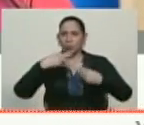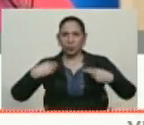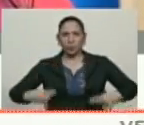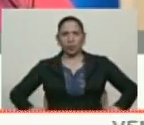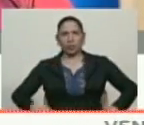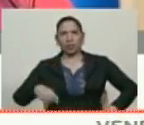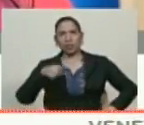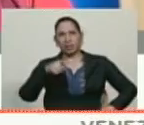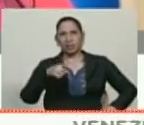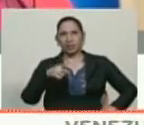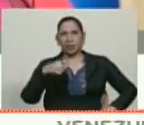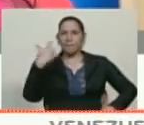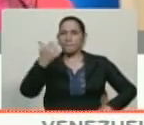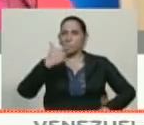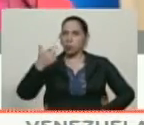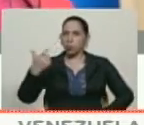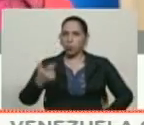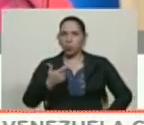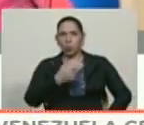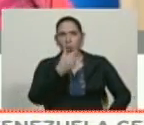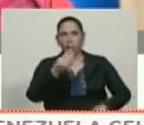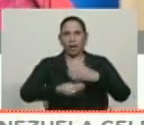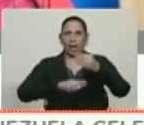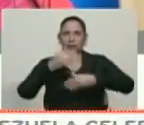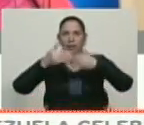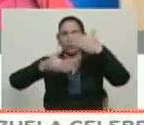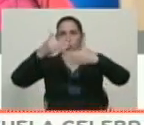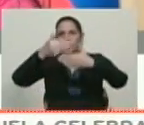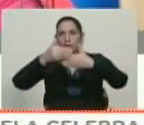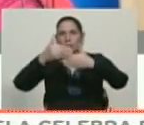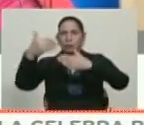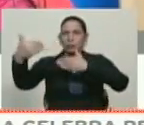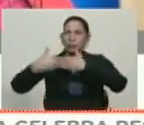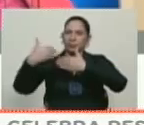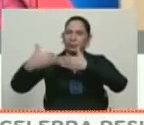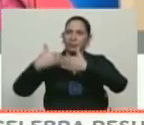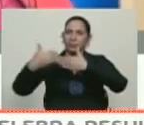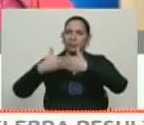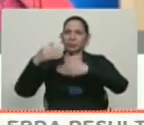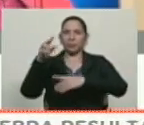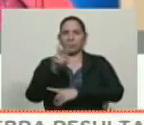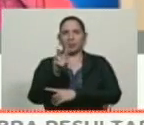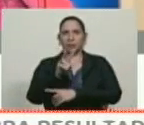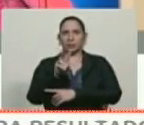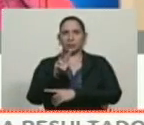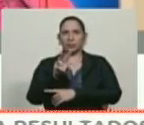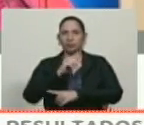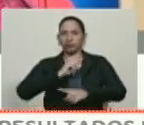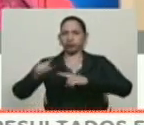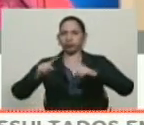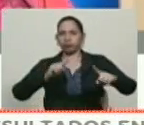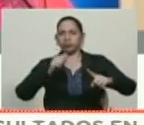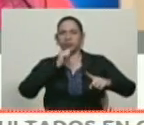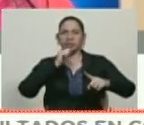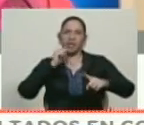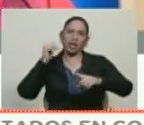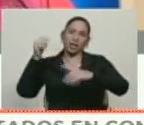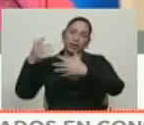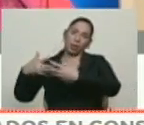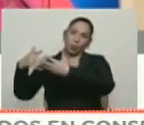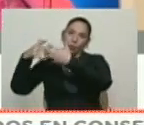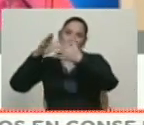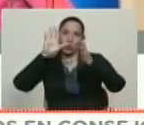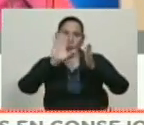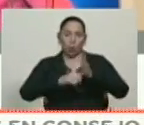estos países que buscan y hacen el bloqueo a Venezuela, dirigido desde Estados Unidos de Norteamérica, que roban